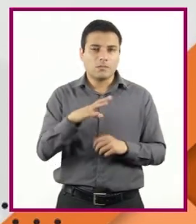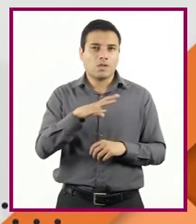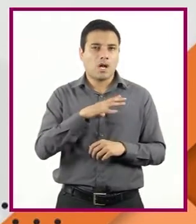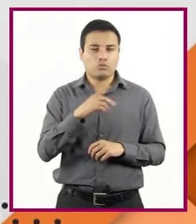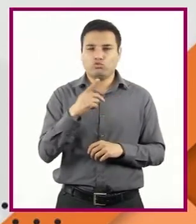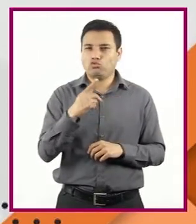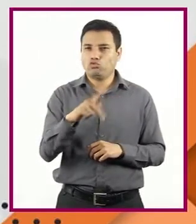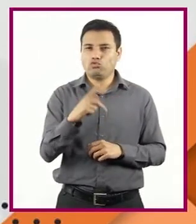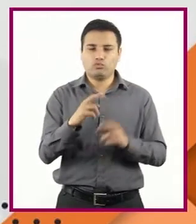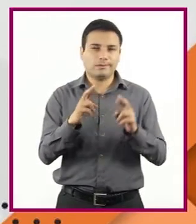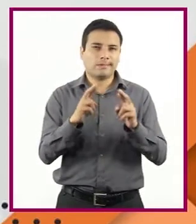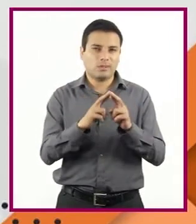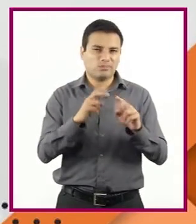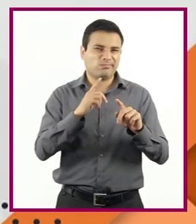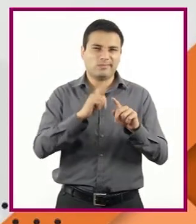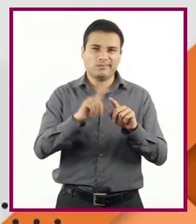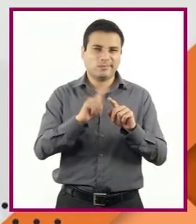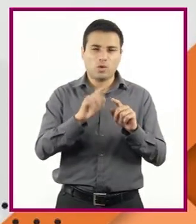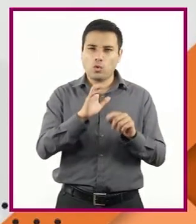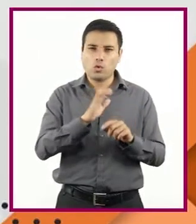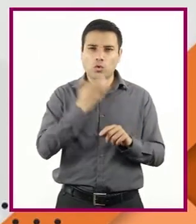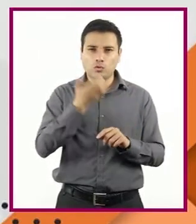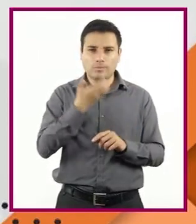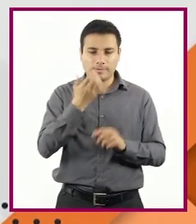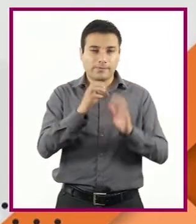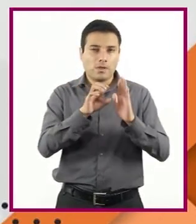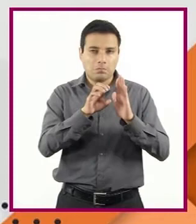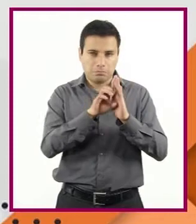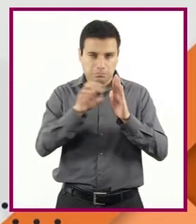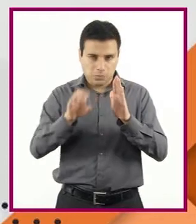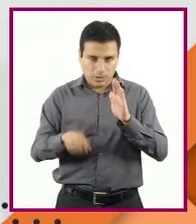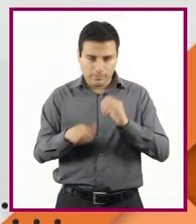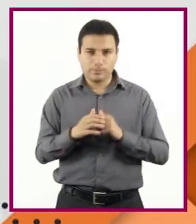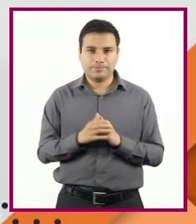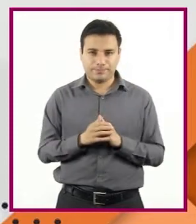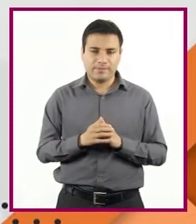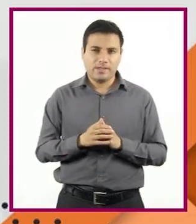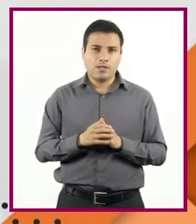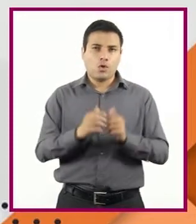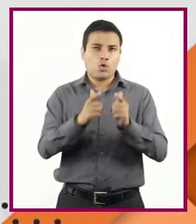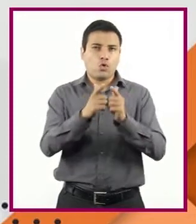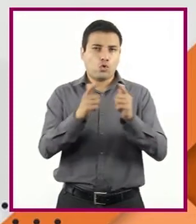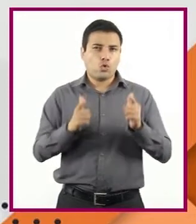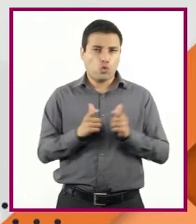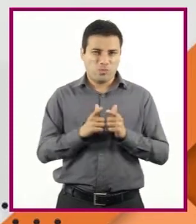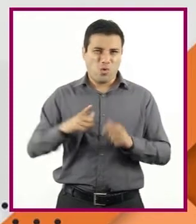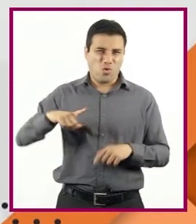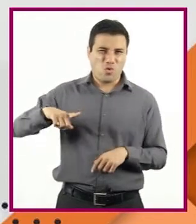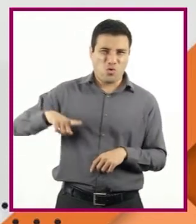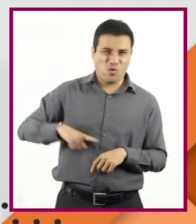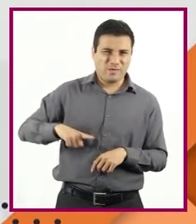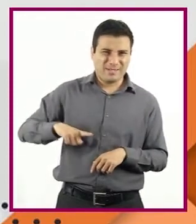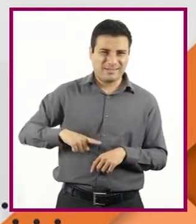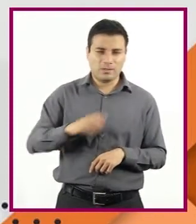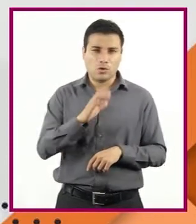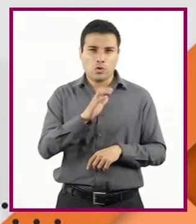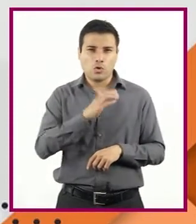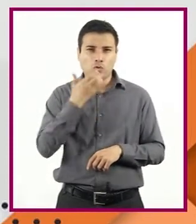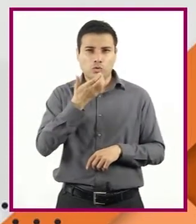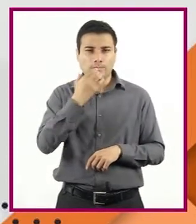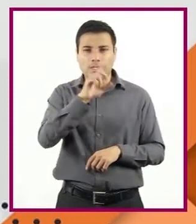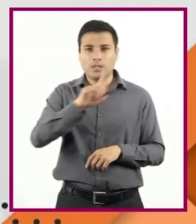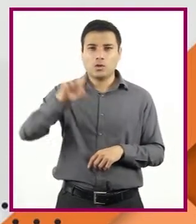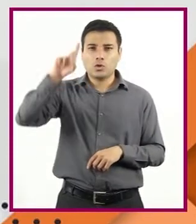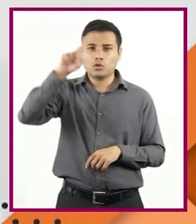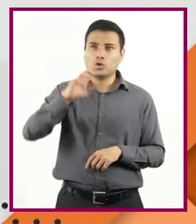religión oficial. Así, advertimos que mientras la participación de los nobles era preponderante en las fiestas dedicadas al sol y